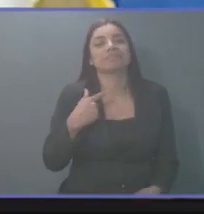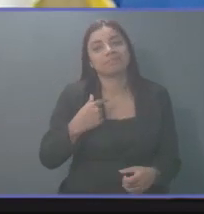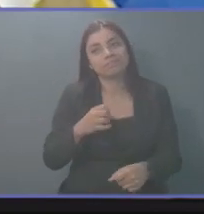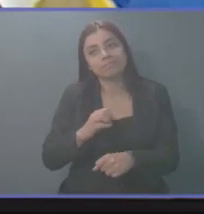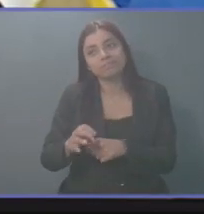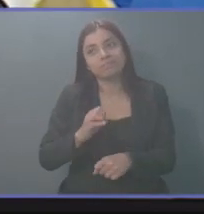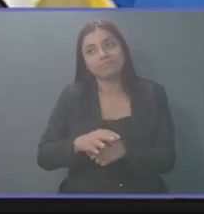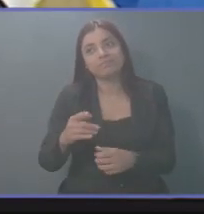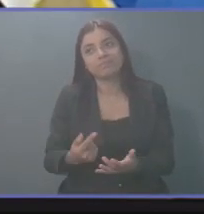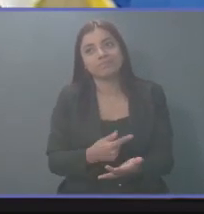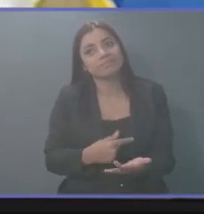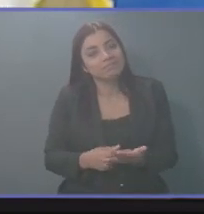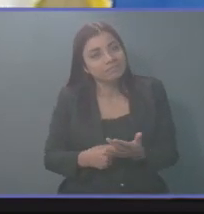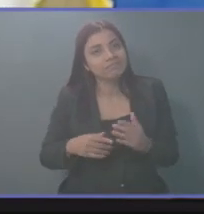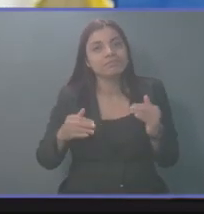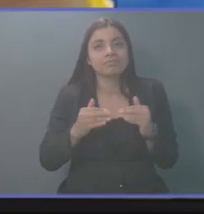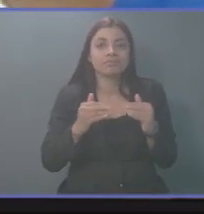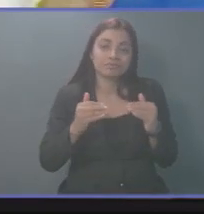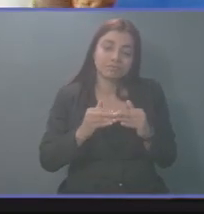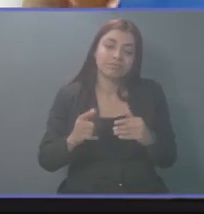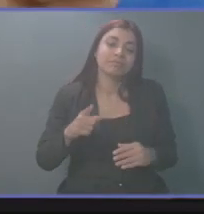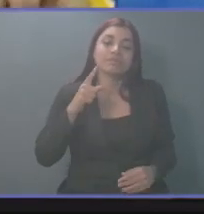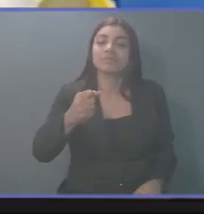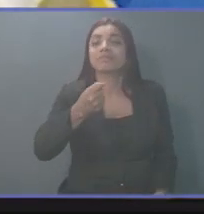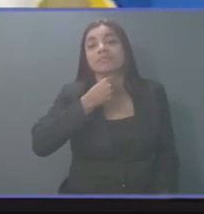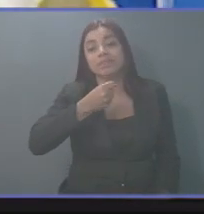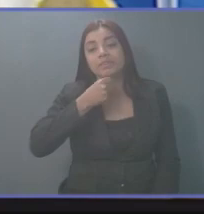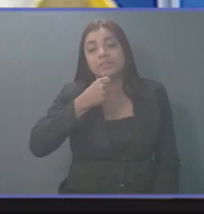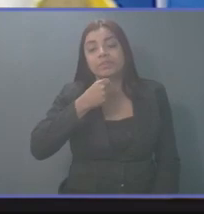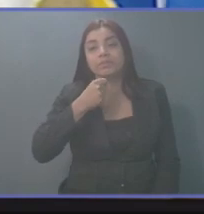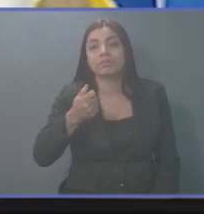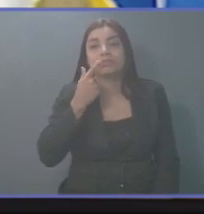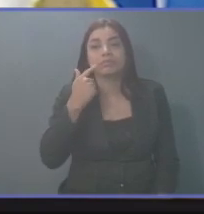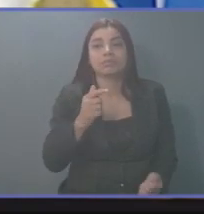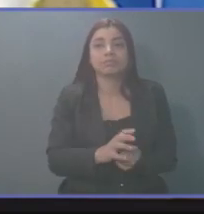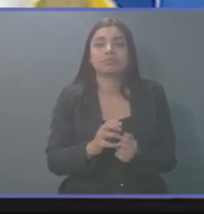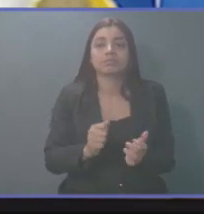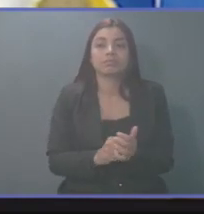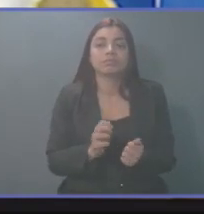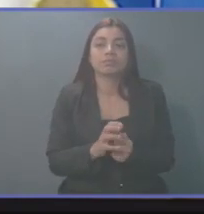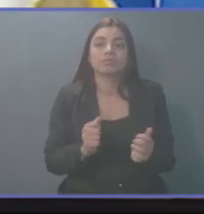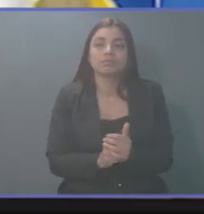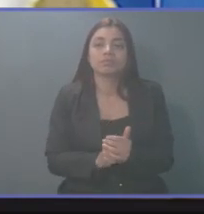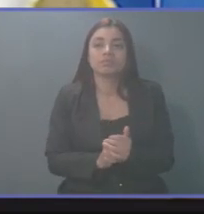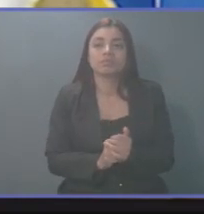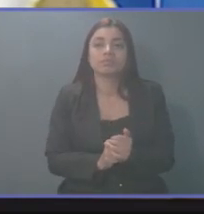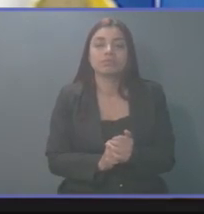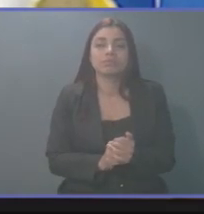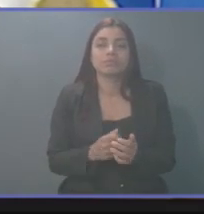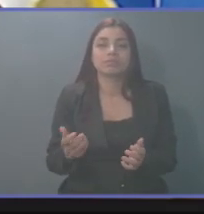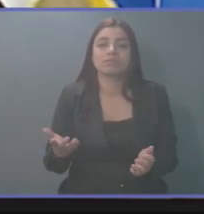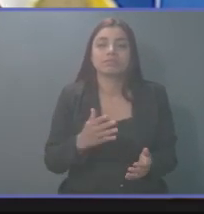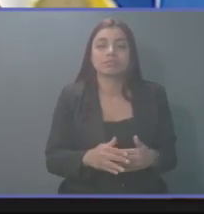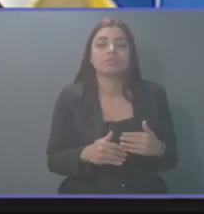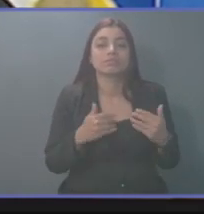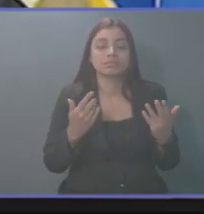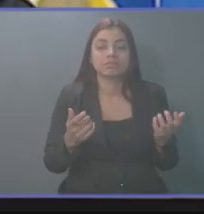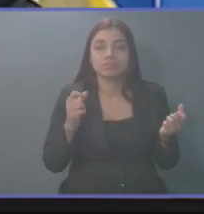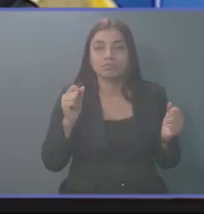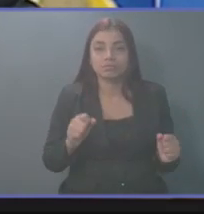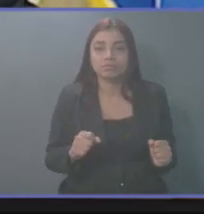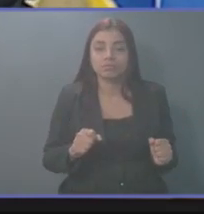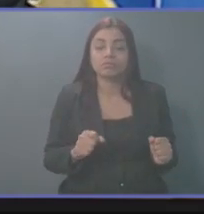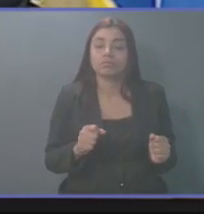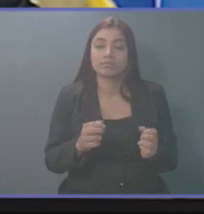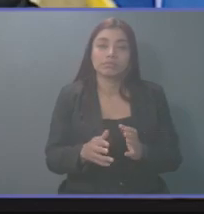recomendable, y además que el informe sobre las causas del problema venga por escrito, pues esa sería la